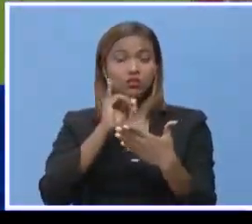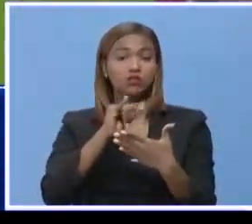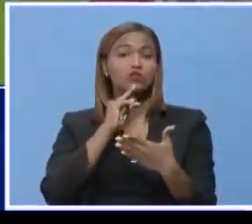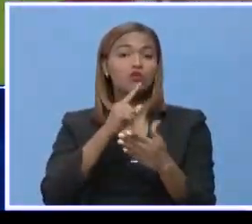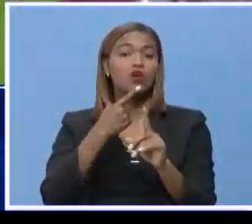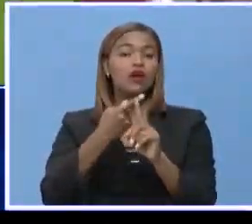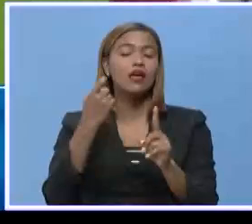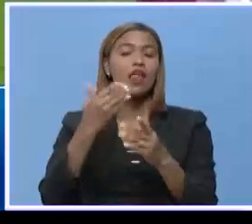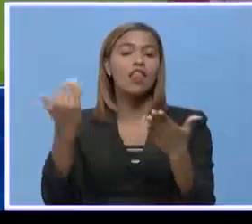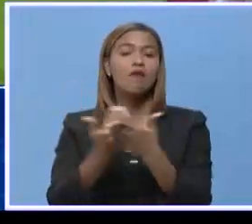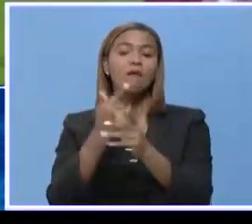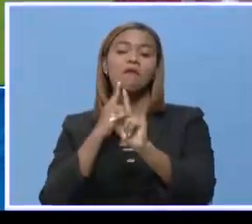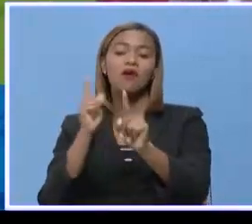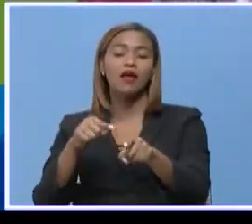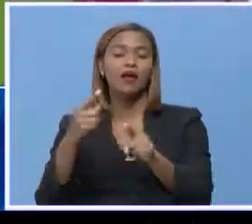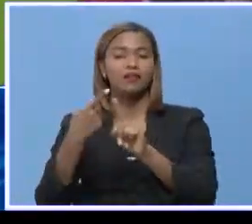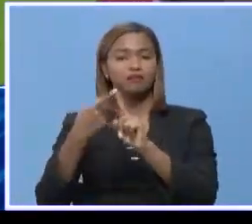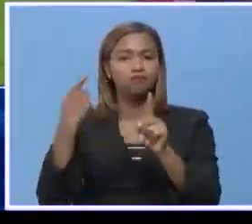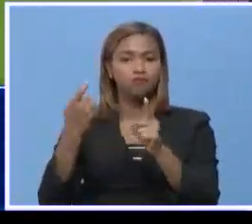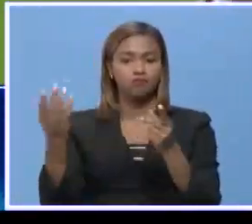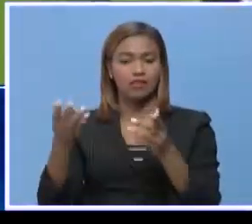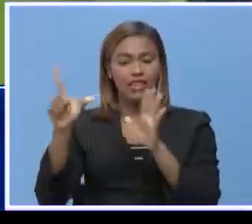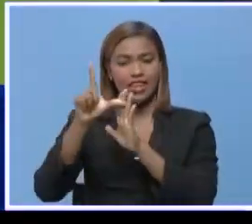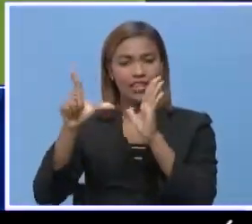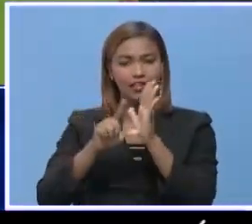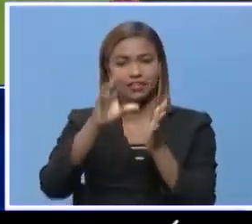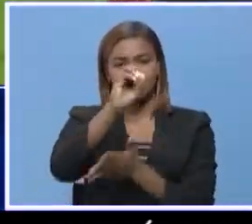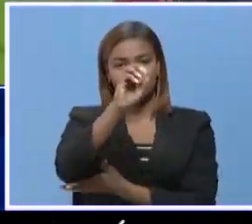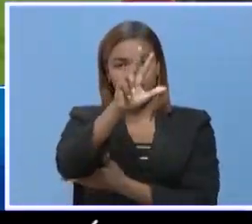a las nuevas disposiciones contenidas en el decreto